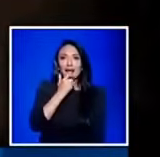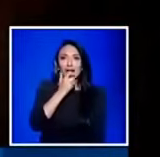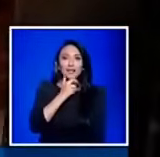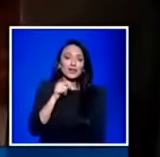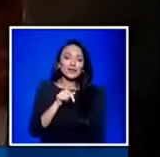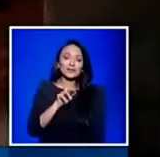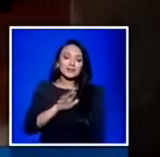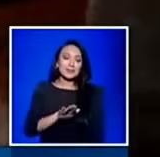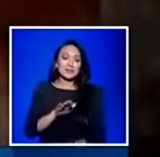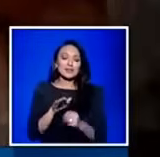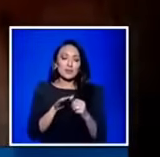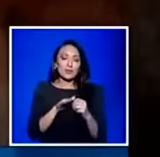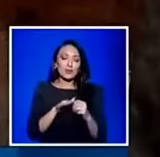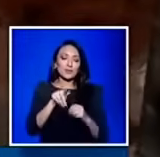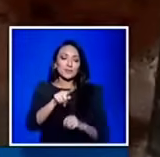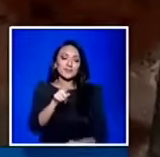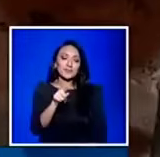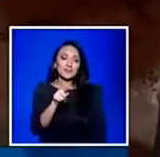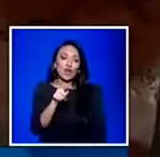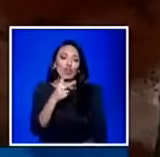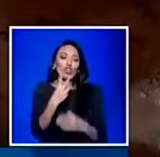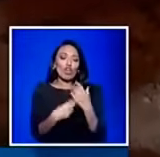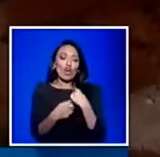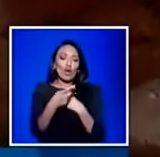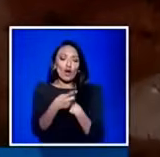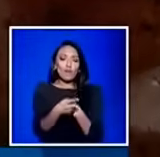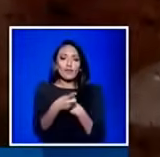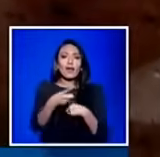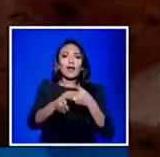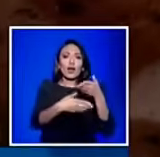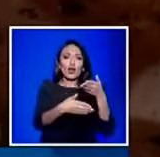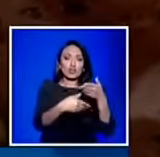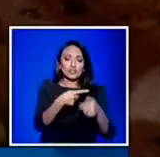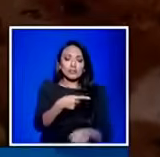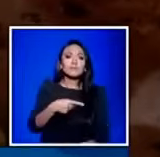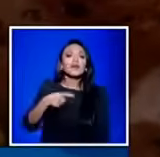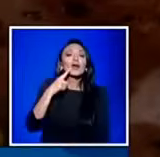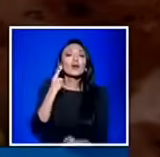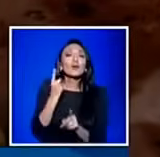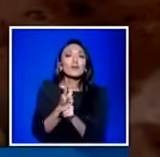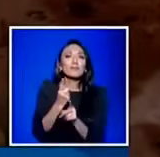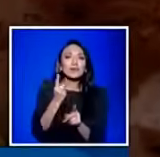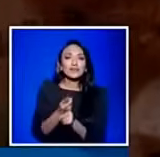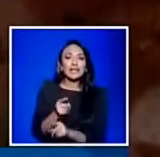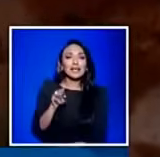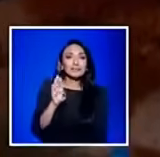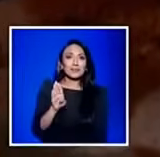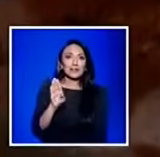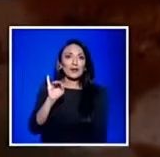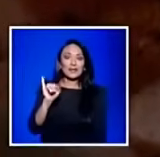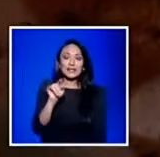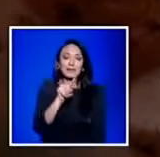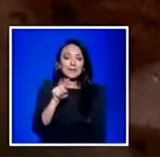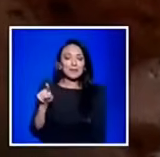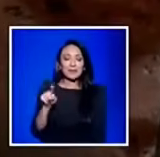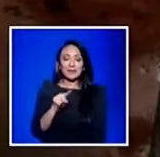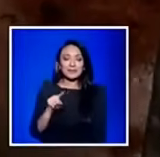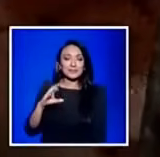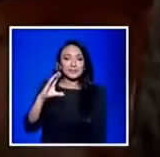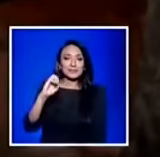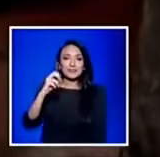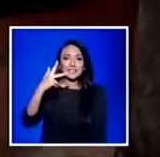el bizcocho tiene una doble elaboración, por eso la palabra etimológicamente es asado dos